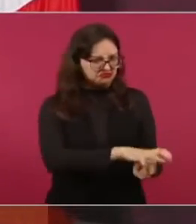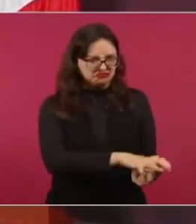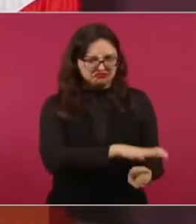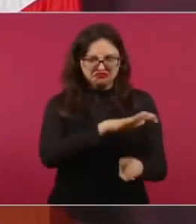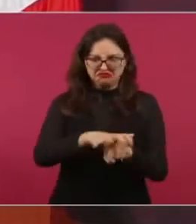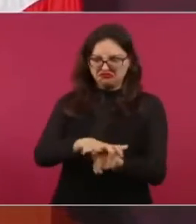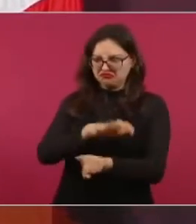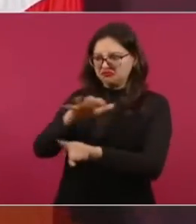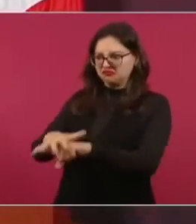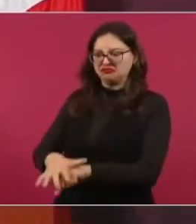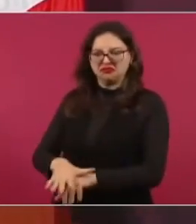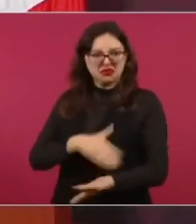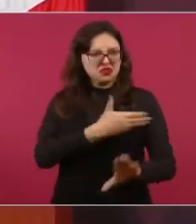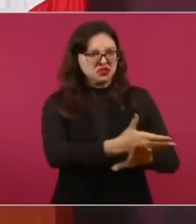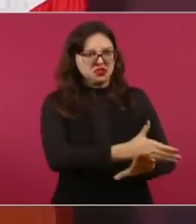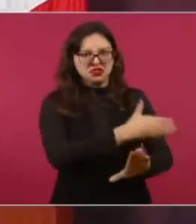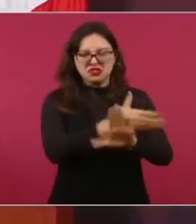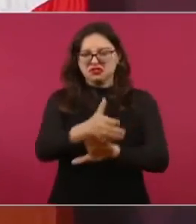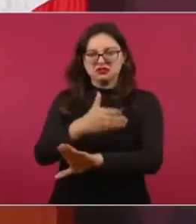medidas coercitivas.